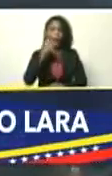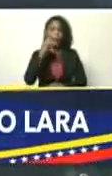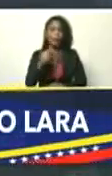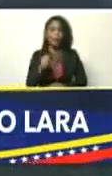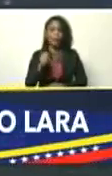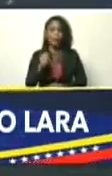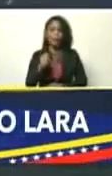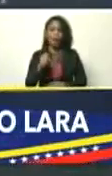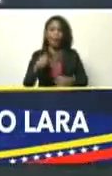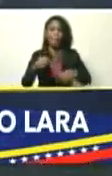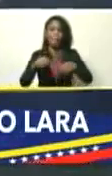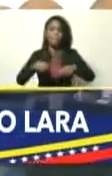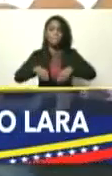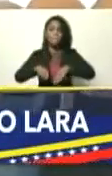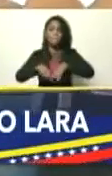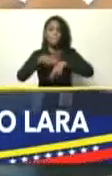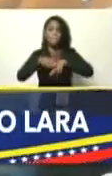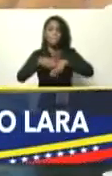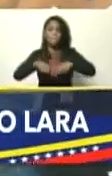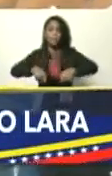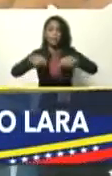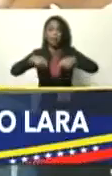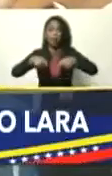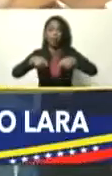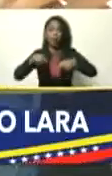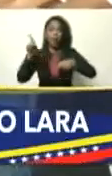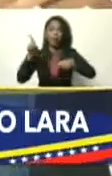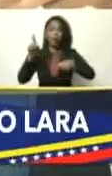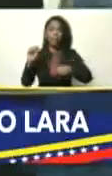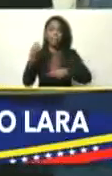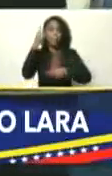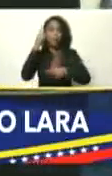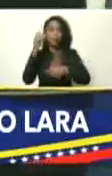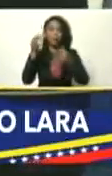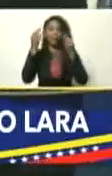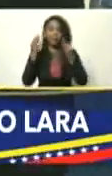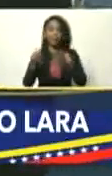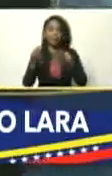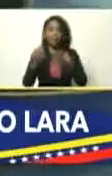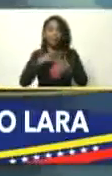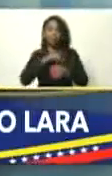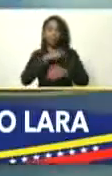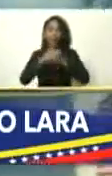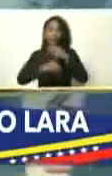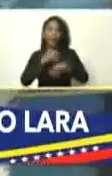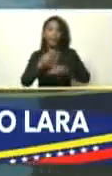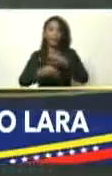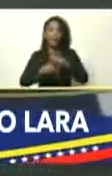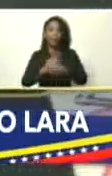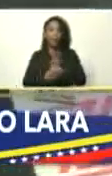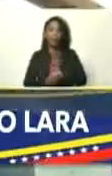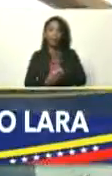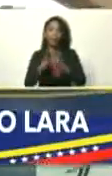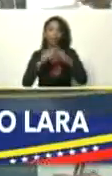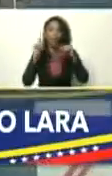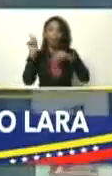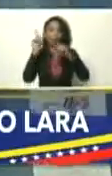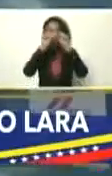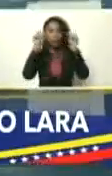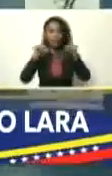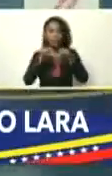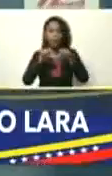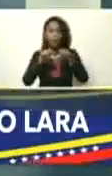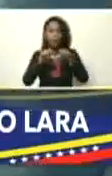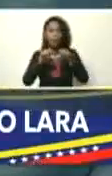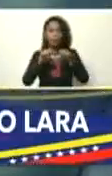una fábrica, un emprendimiento de blue jeans de primerísima calidad que hemos insertado en todo este sistema de